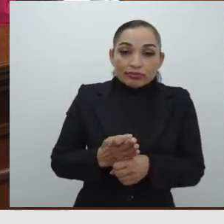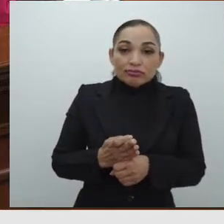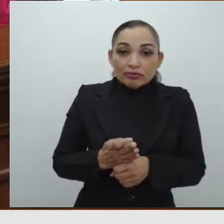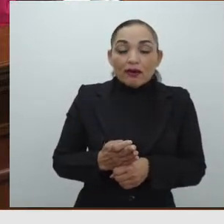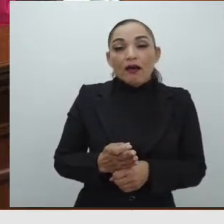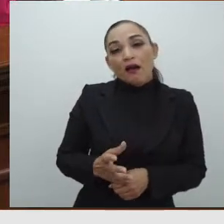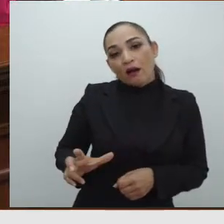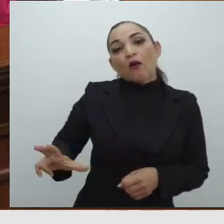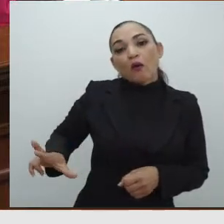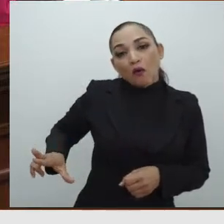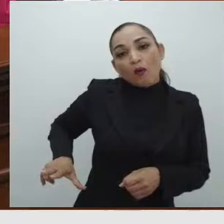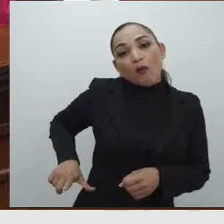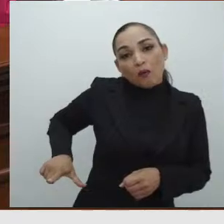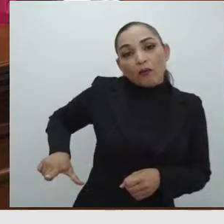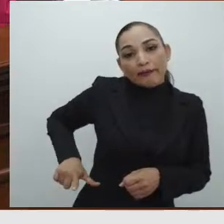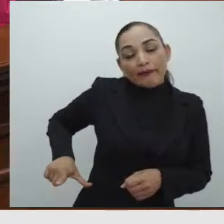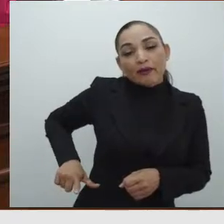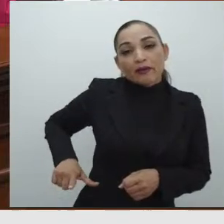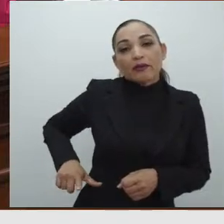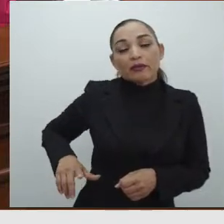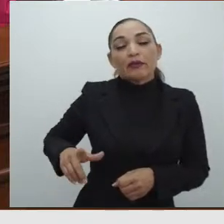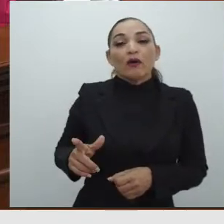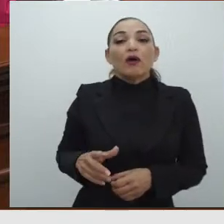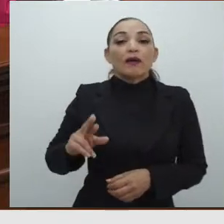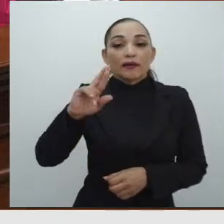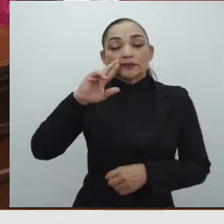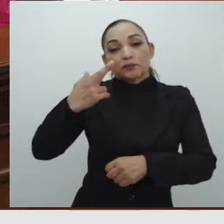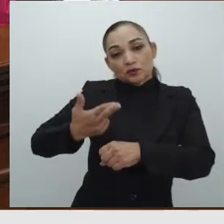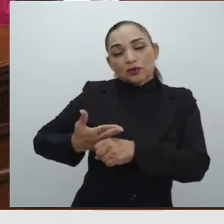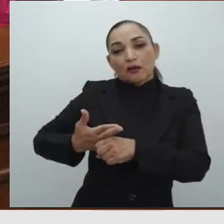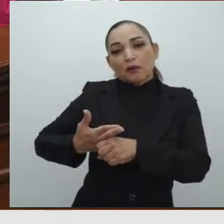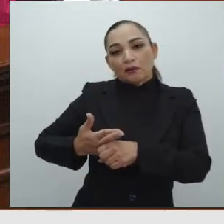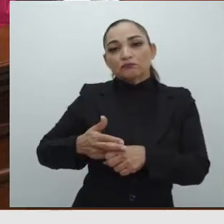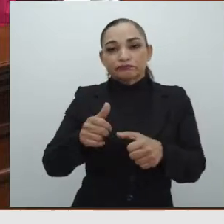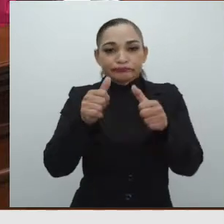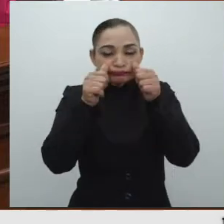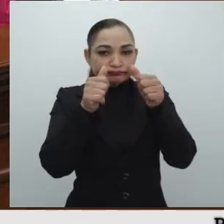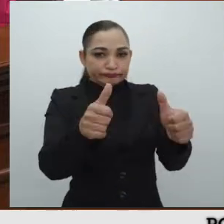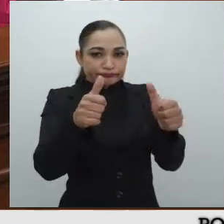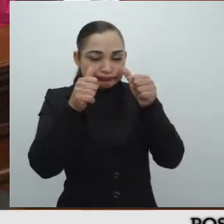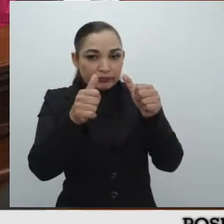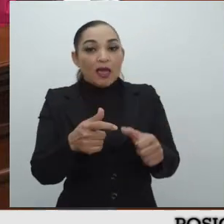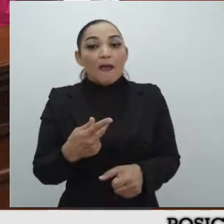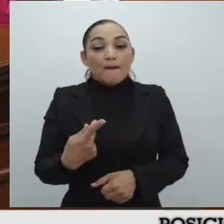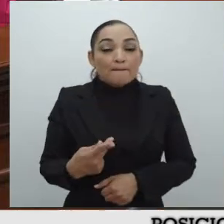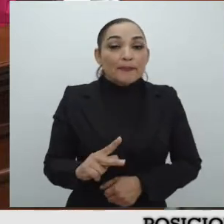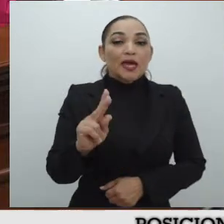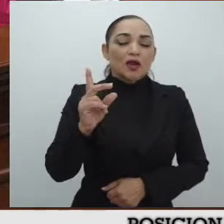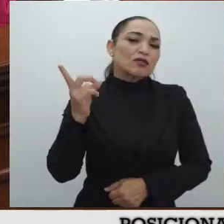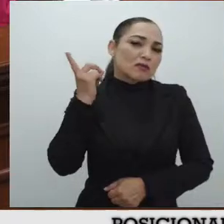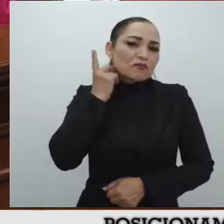nos escuchan. Y decía el compañero que pues los diputados tenemos que hacer gestión, y es verdad, tenemos que hacer